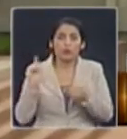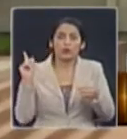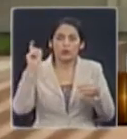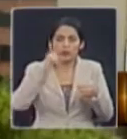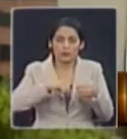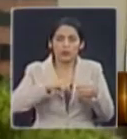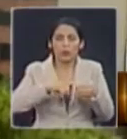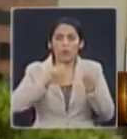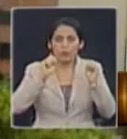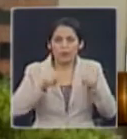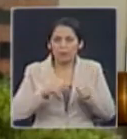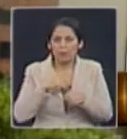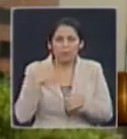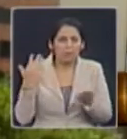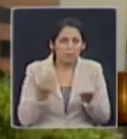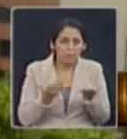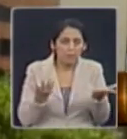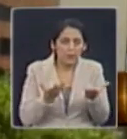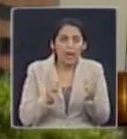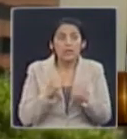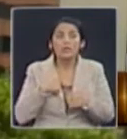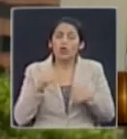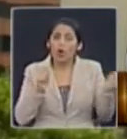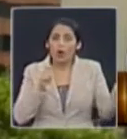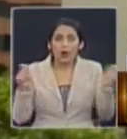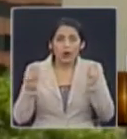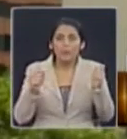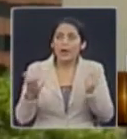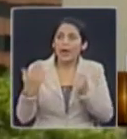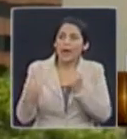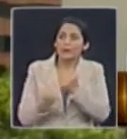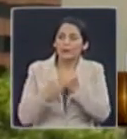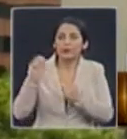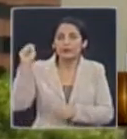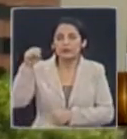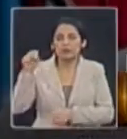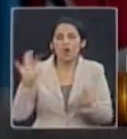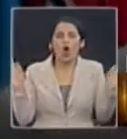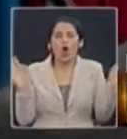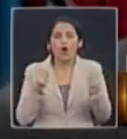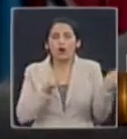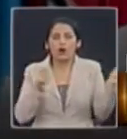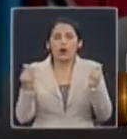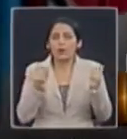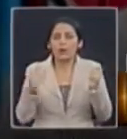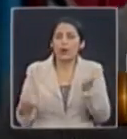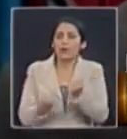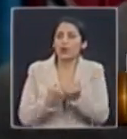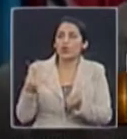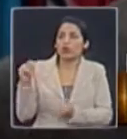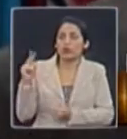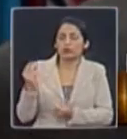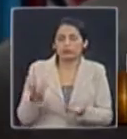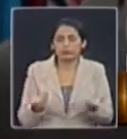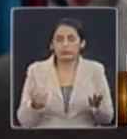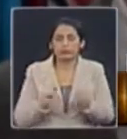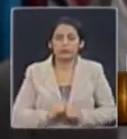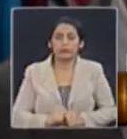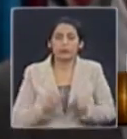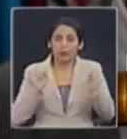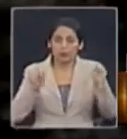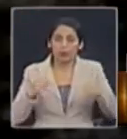jurídica que quieran hacer campaña por el sí o el no en la consulta popular. En la Asamblea, legisladores de